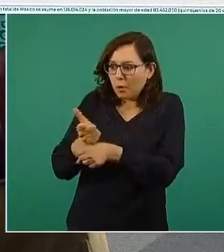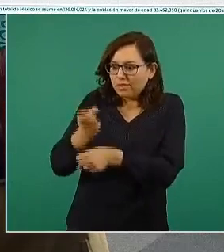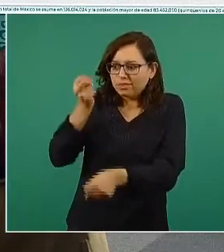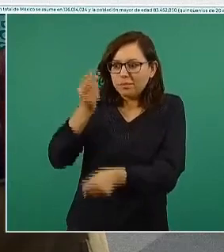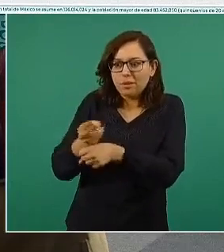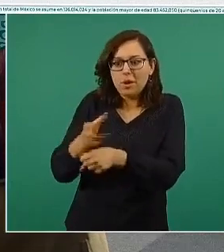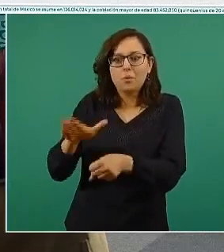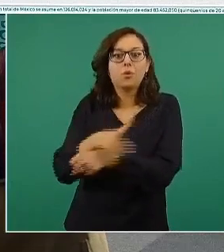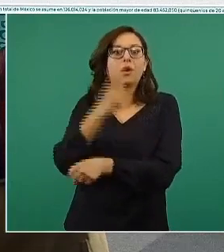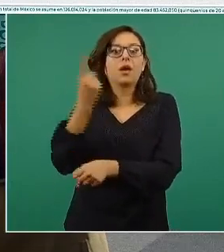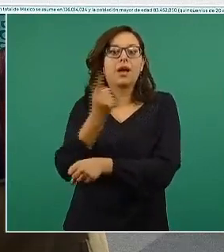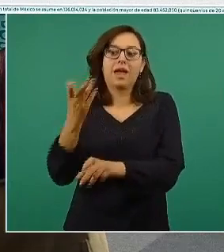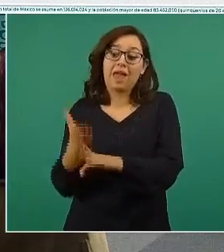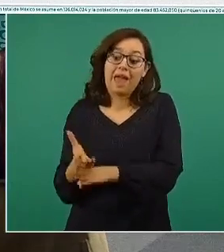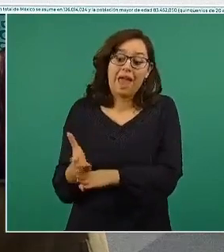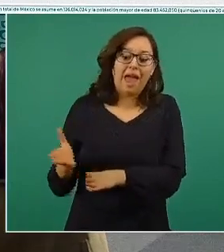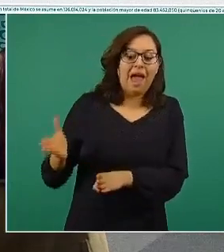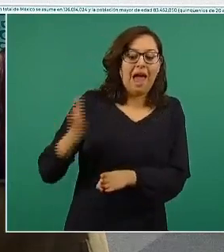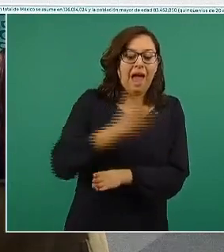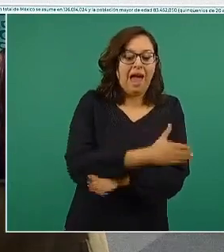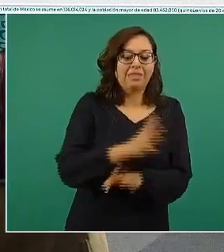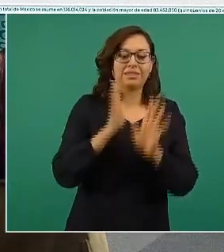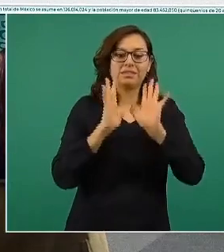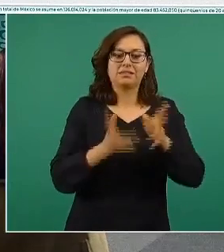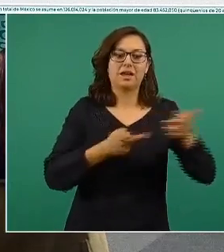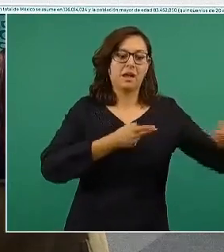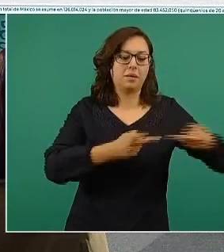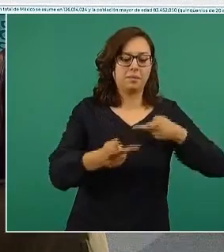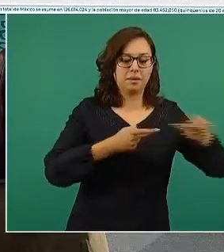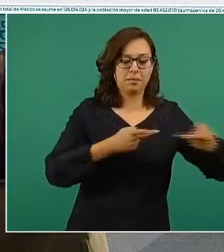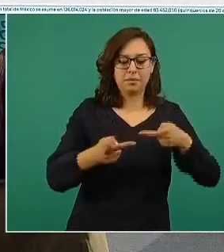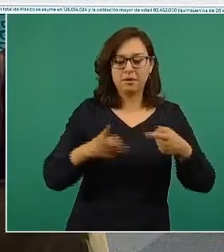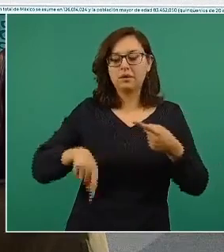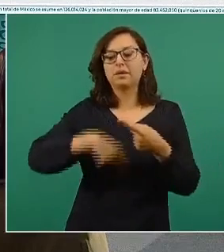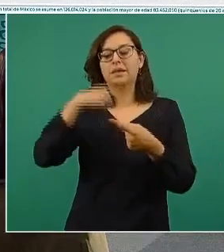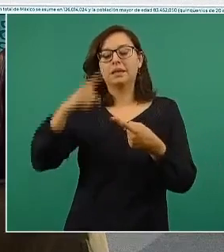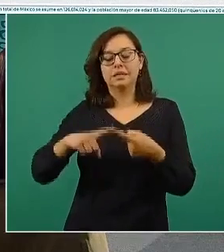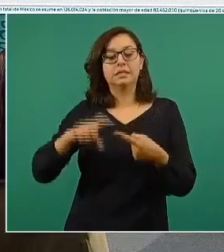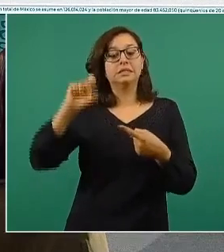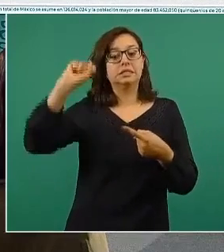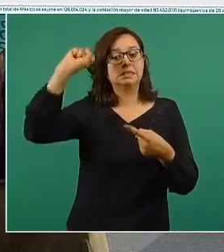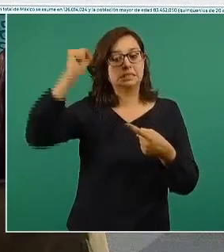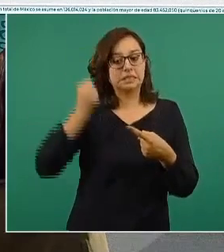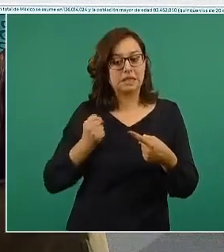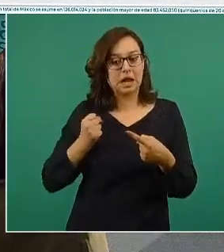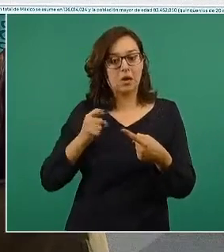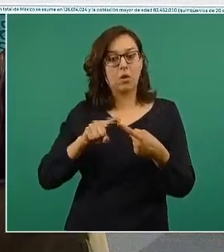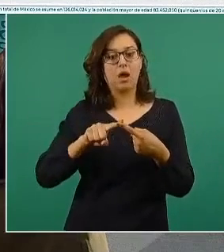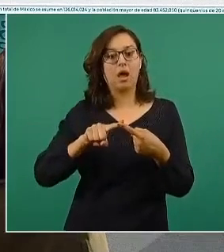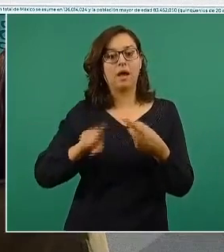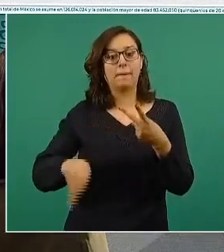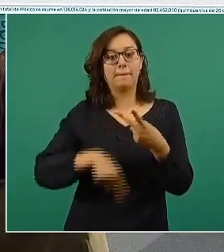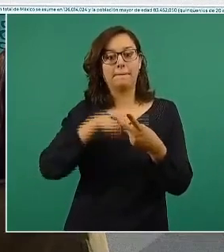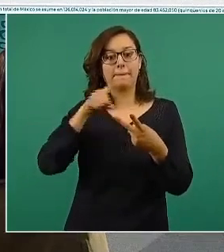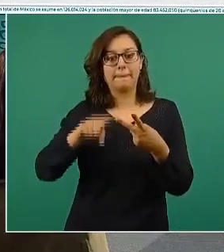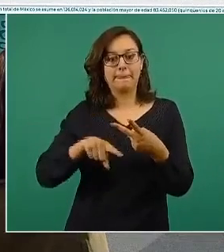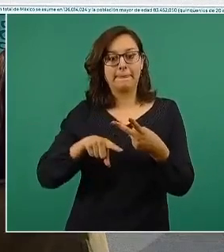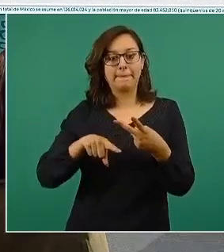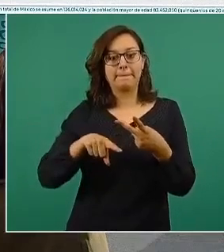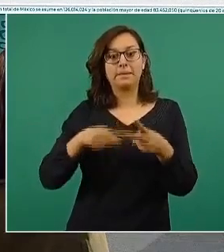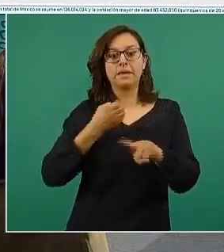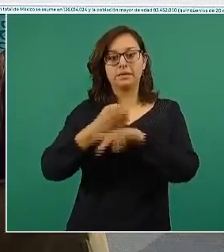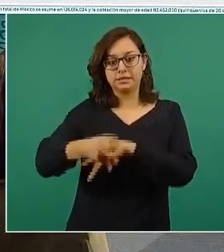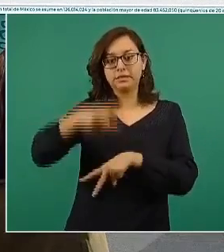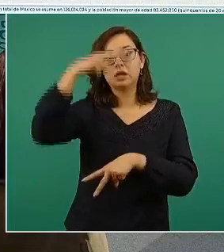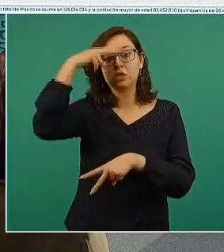capacidad. Esos primeros casos fueron identificados en Sinaloa, lo confirmó el Laboratorio Estatal de Salud Pública de Sinaloa, lo hizo también el del Estado